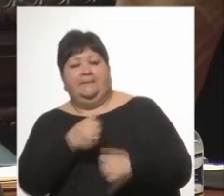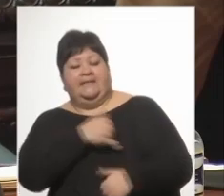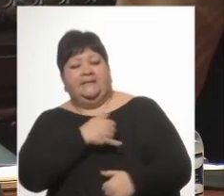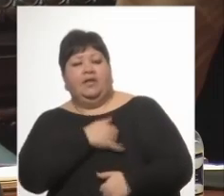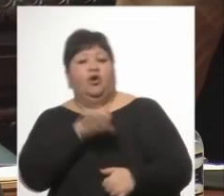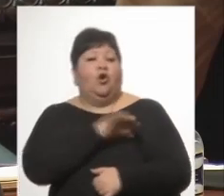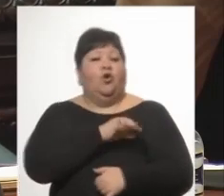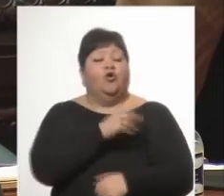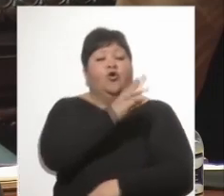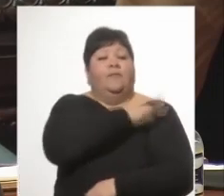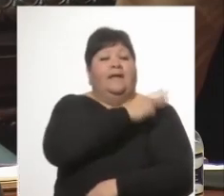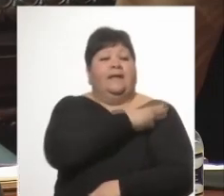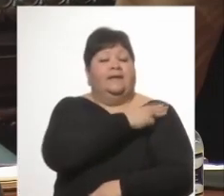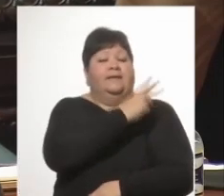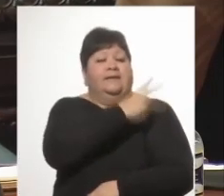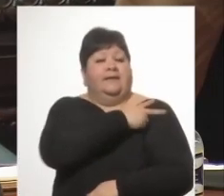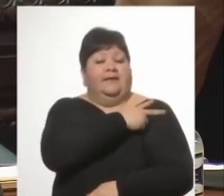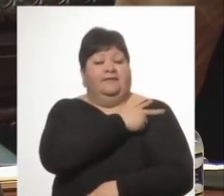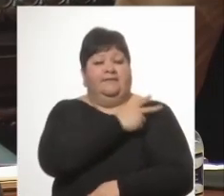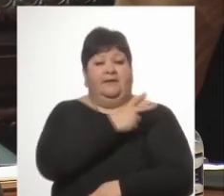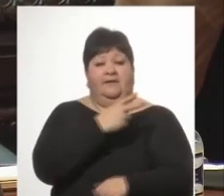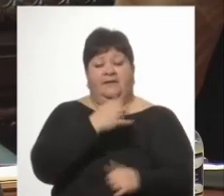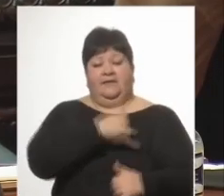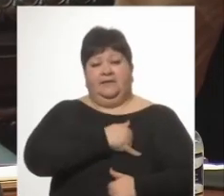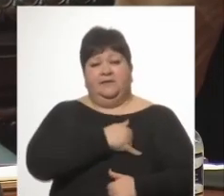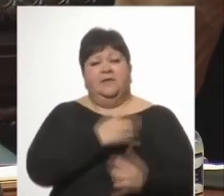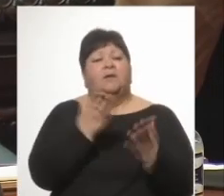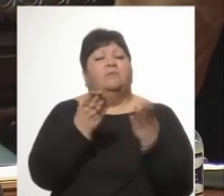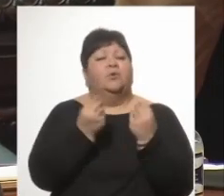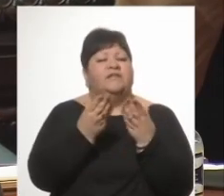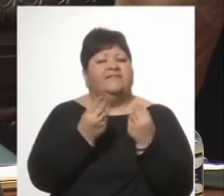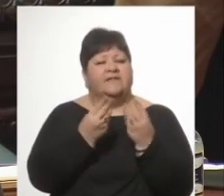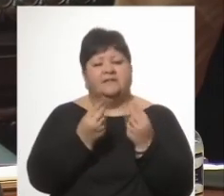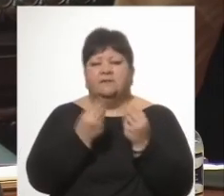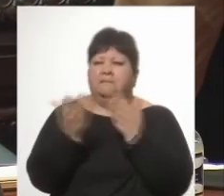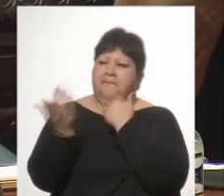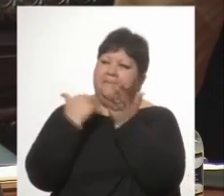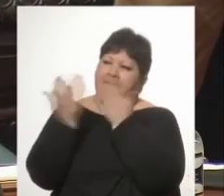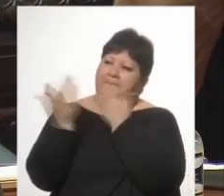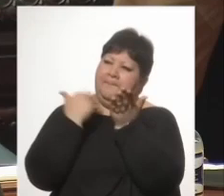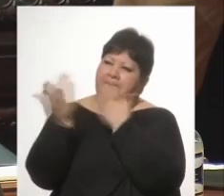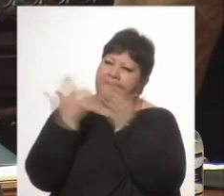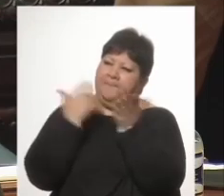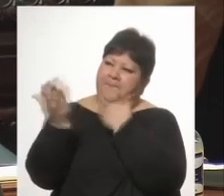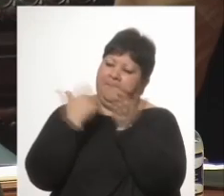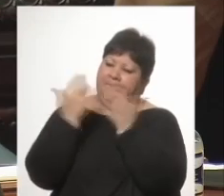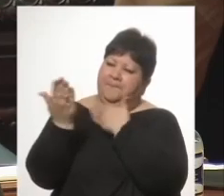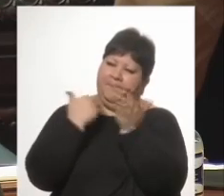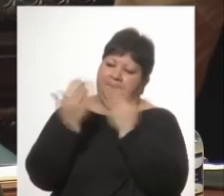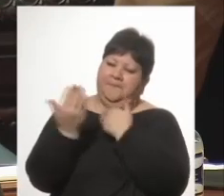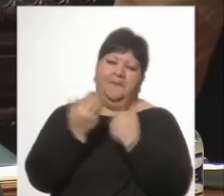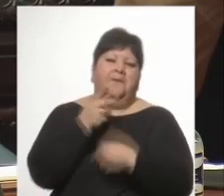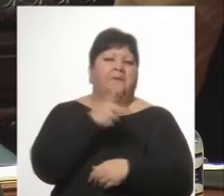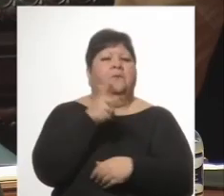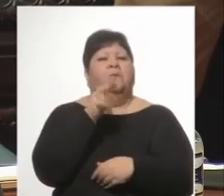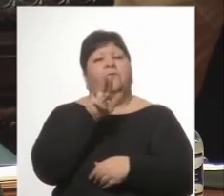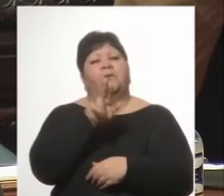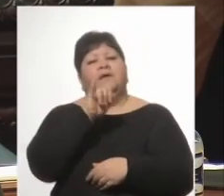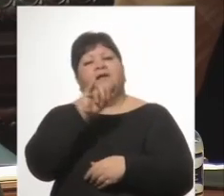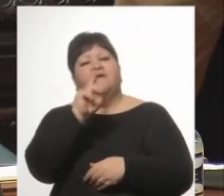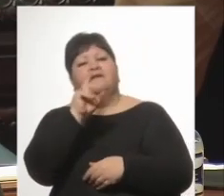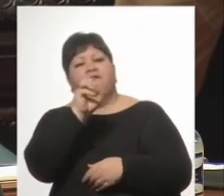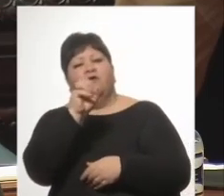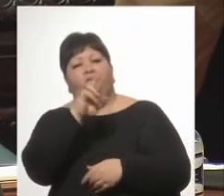esos 7 años me entrevisté centenares de veces con el ministro de Defensa Nacional, fuera Fernández Huidobro o fuera